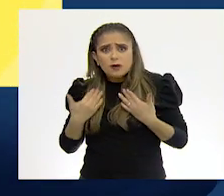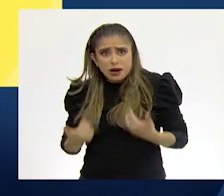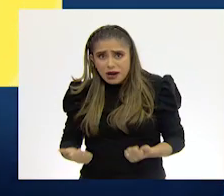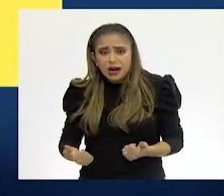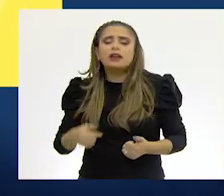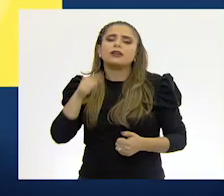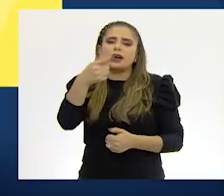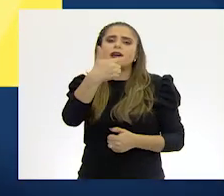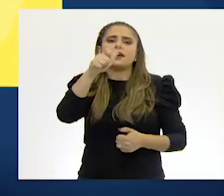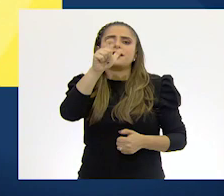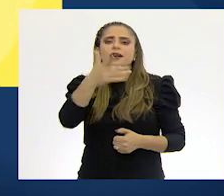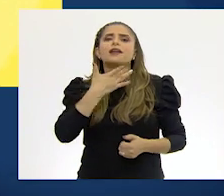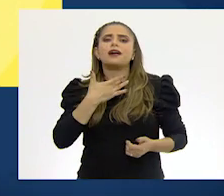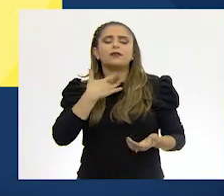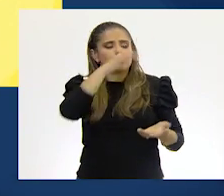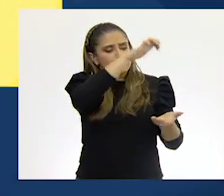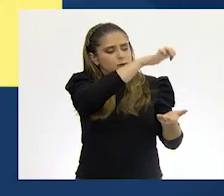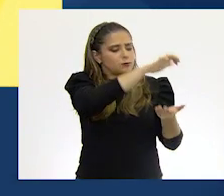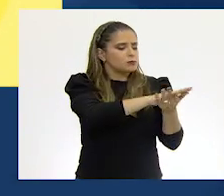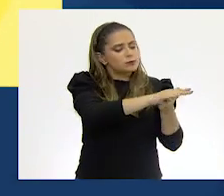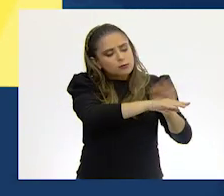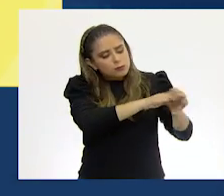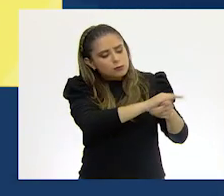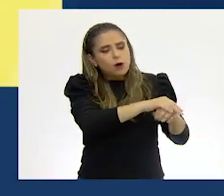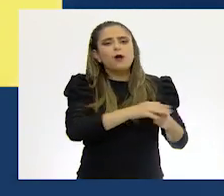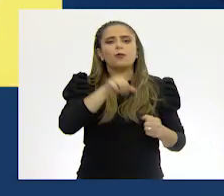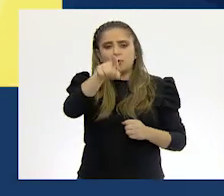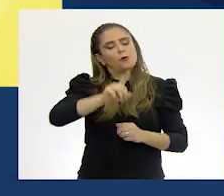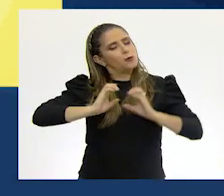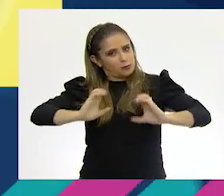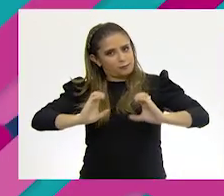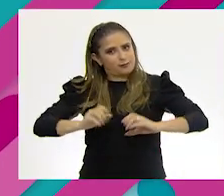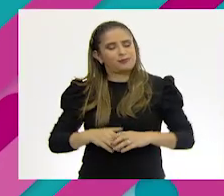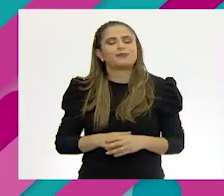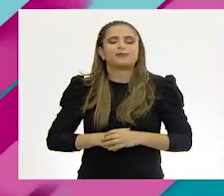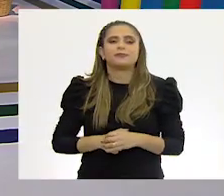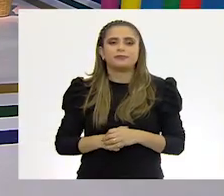usa desinfectantes a base de alcohol. ¡Cuídate!